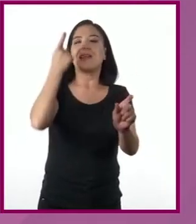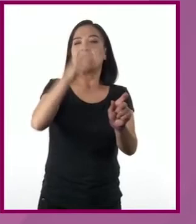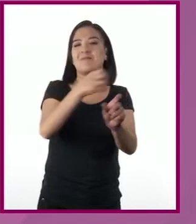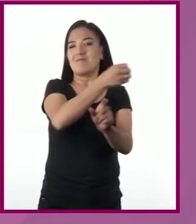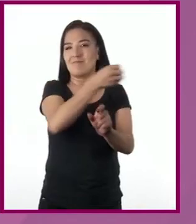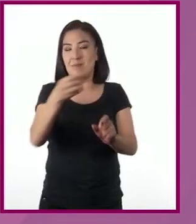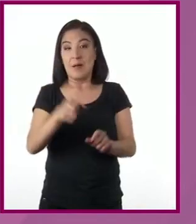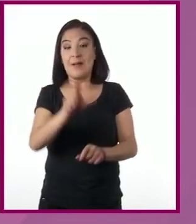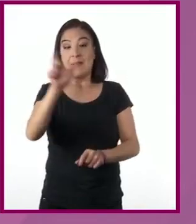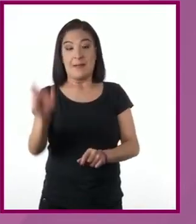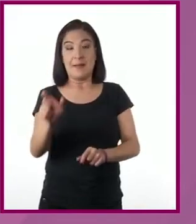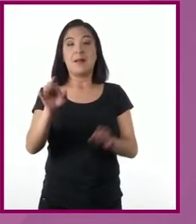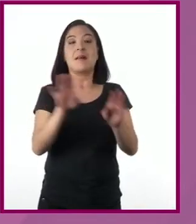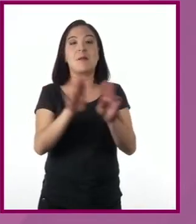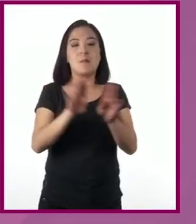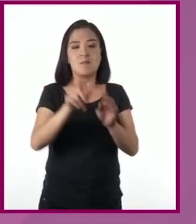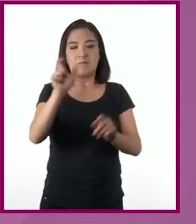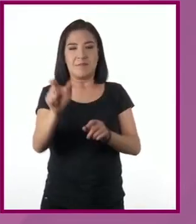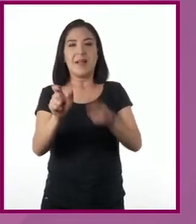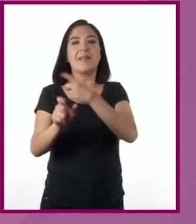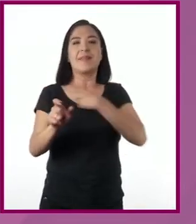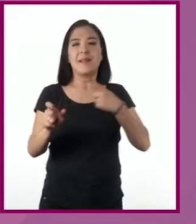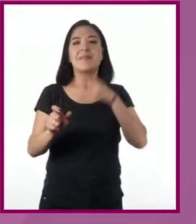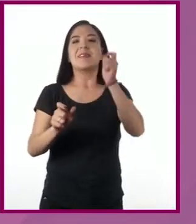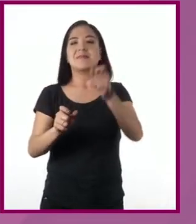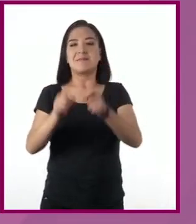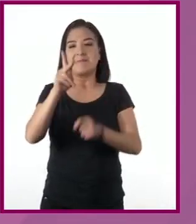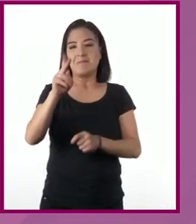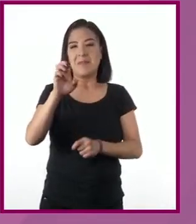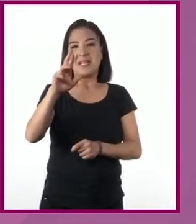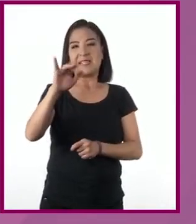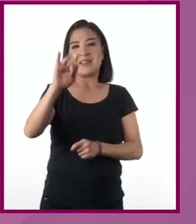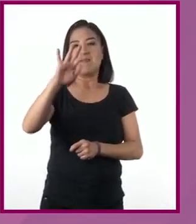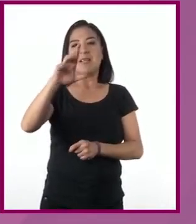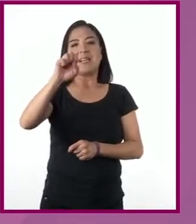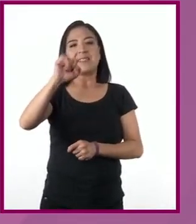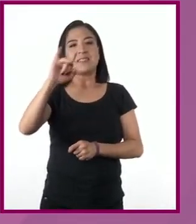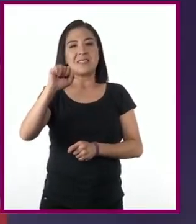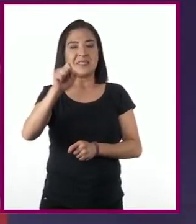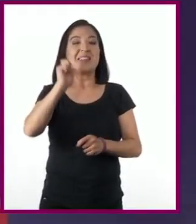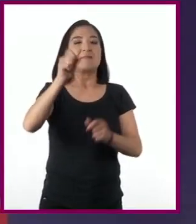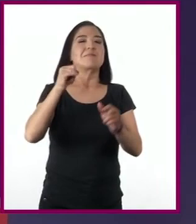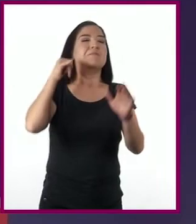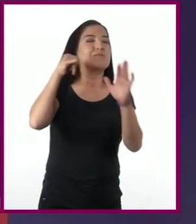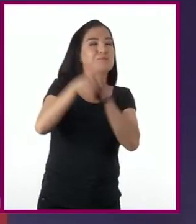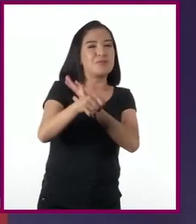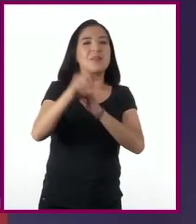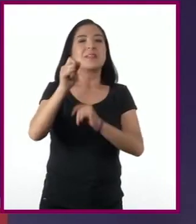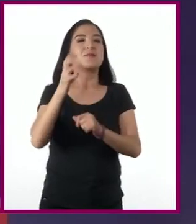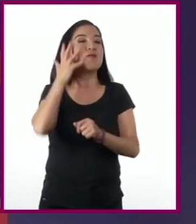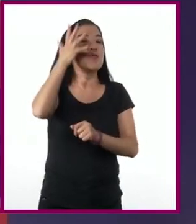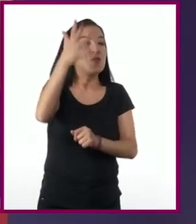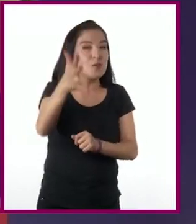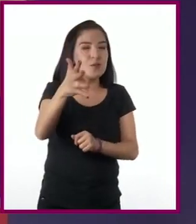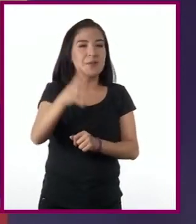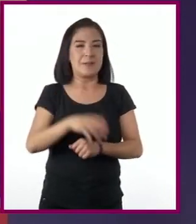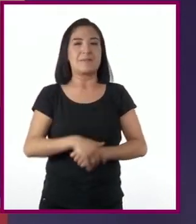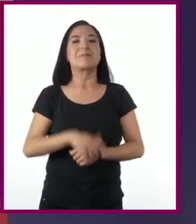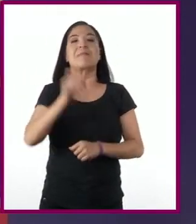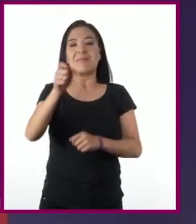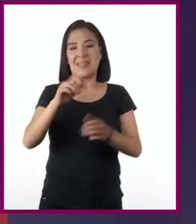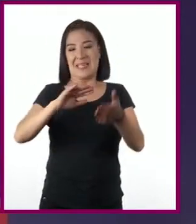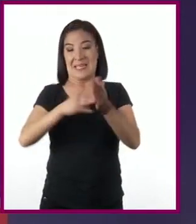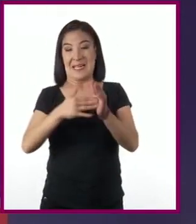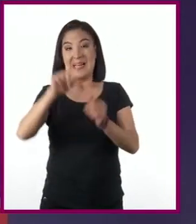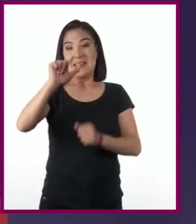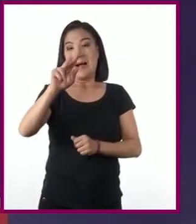deberás lavarlos, podemos identificar la perífrasis de infinitivo. Porque lavarlos está en infinitivo, ¿no?